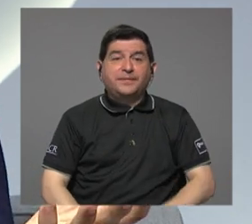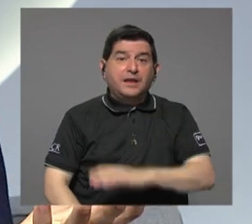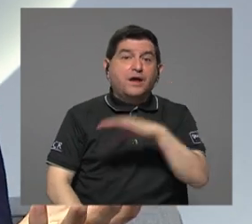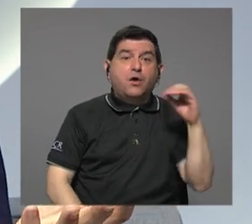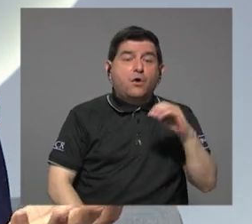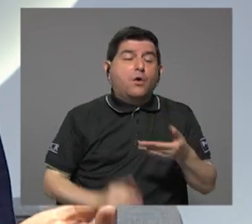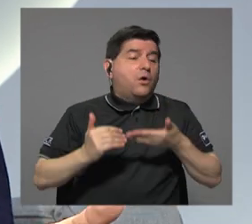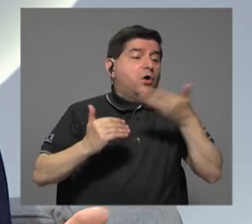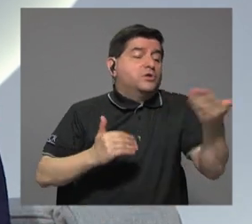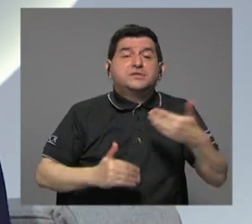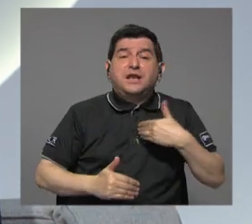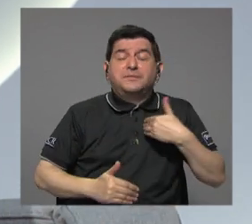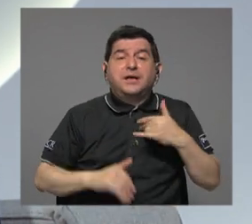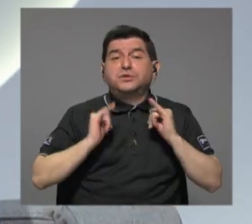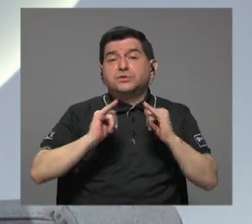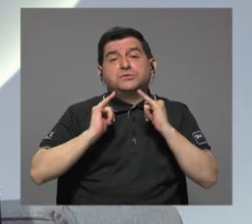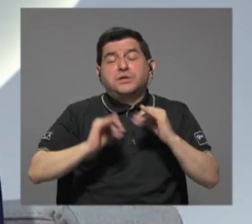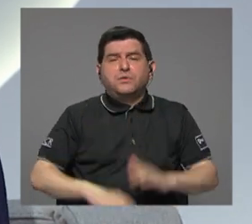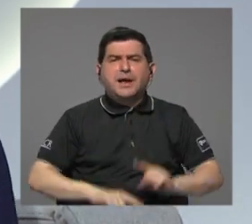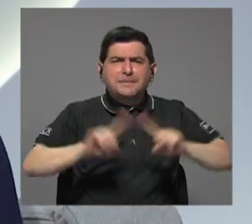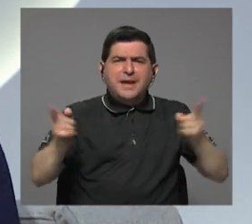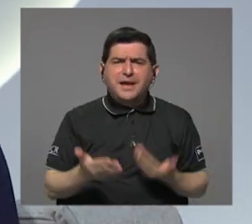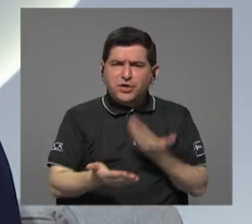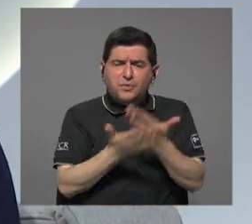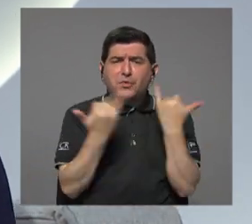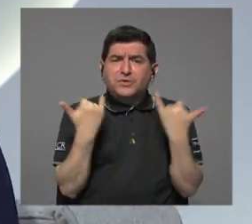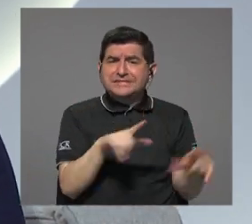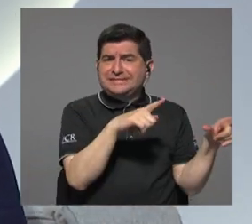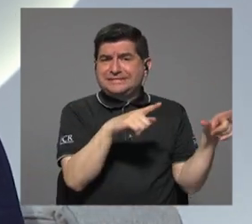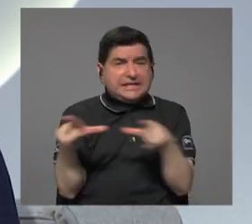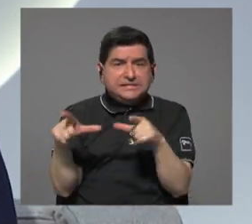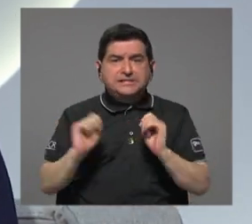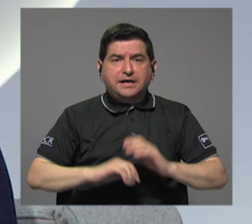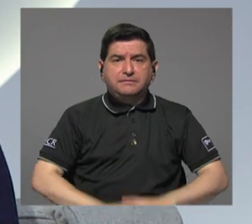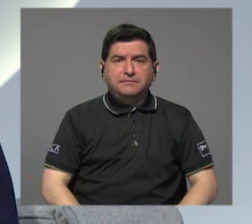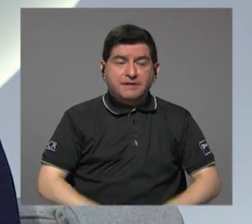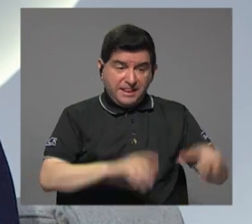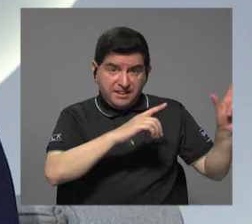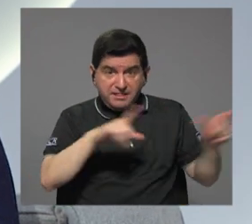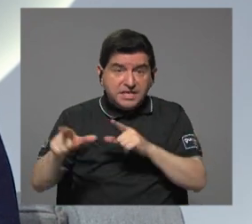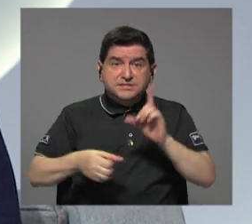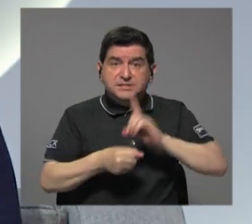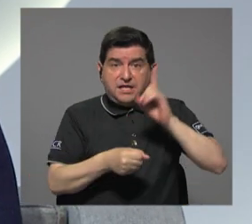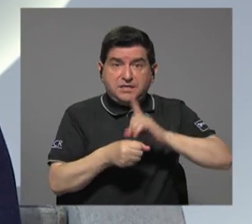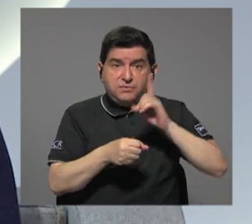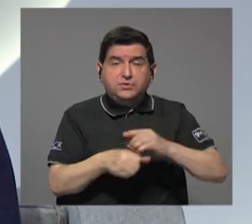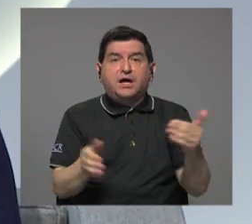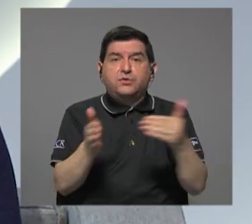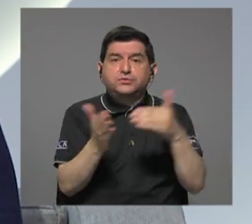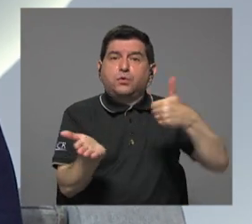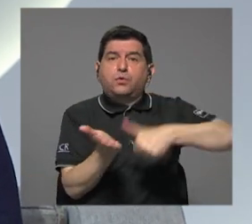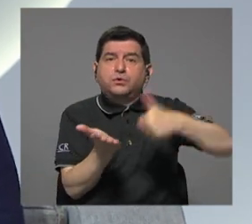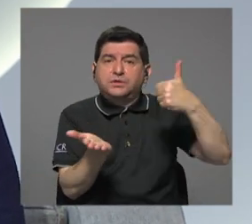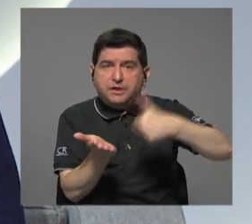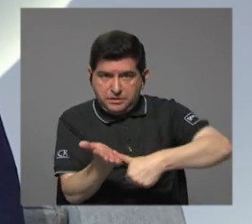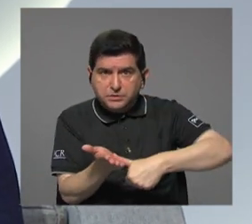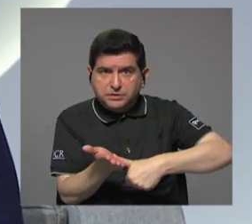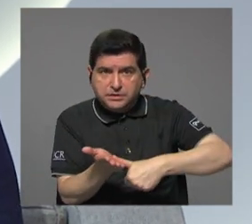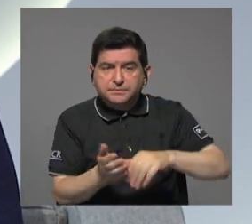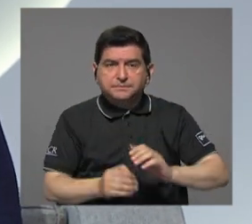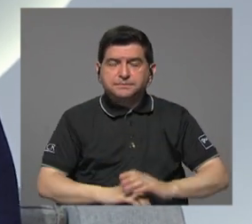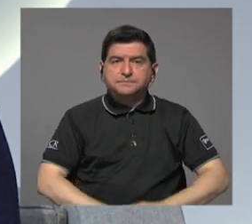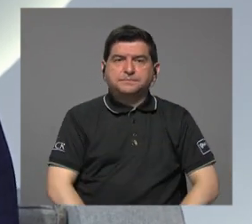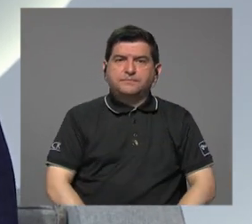los elementos que tengan en común pero bueno esta propuesta ya está lista ya está lista para que los diputados vuelvan a votar la